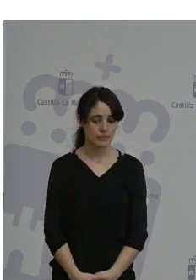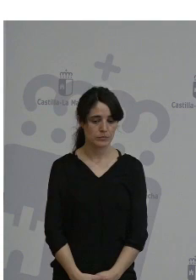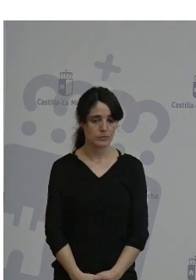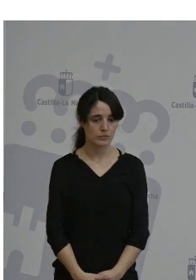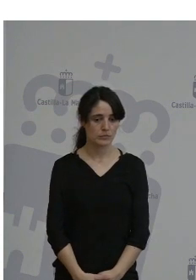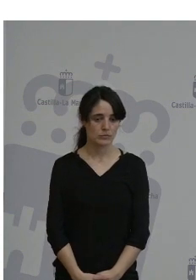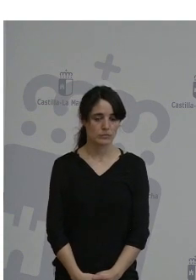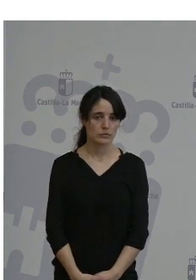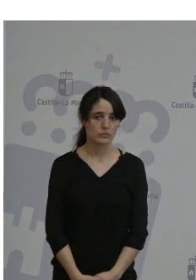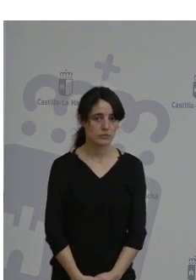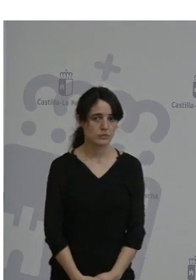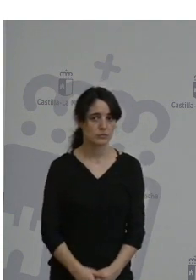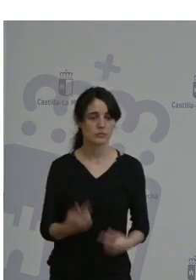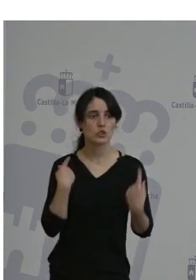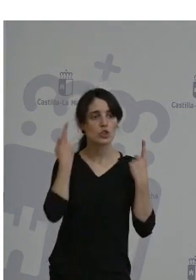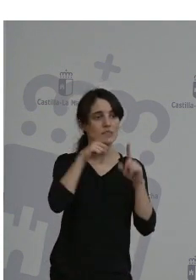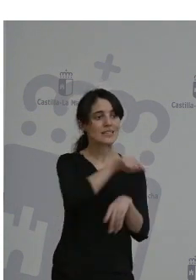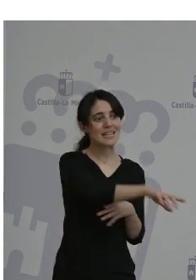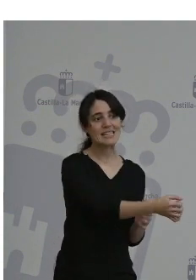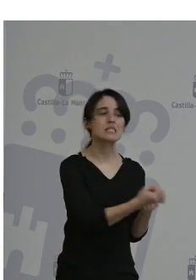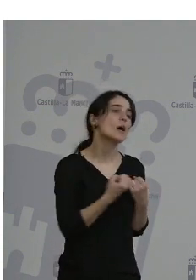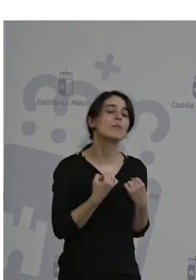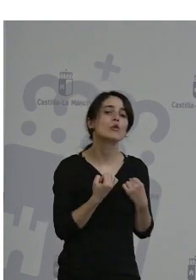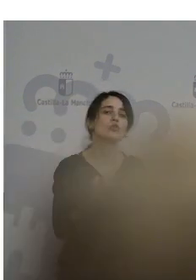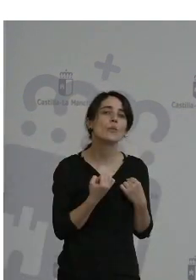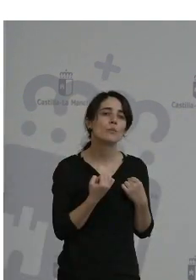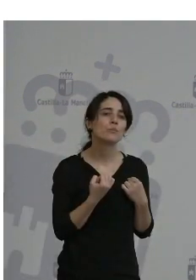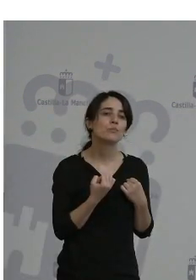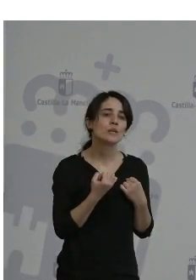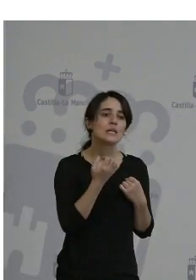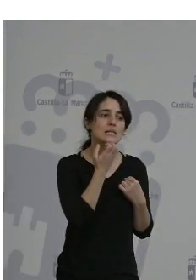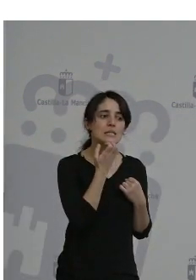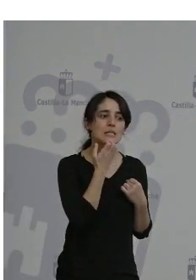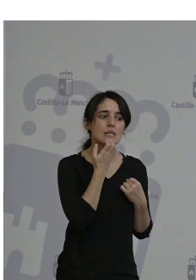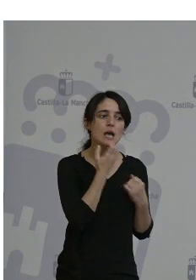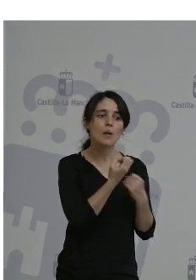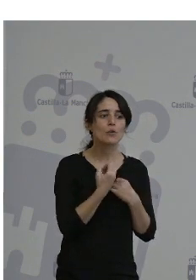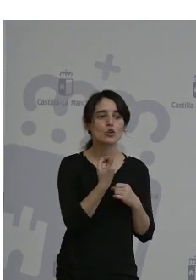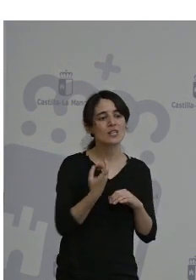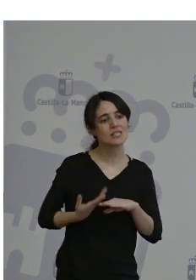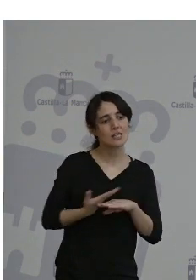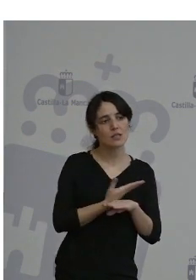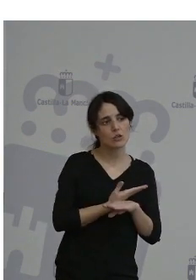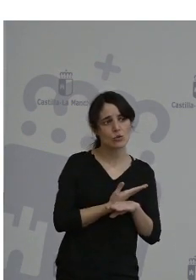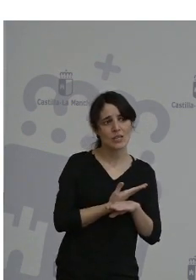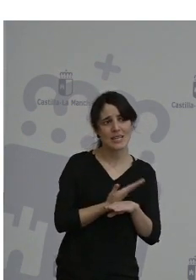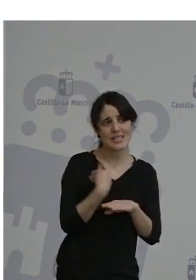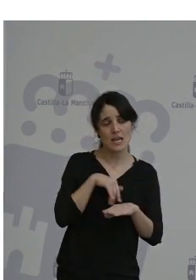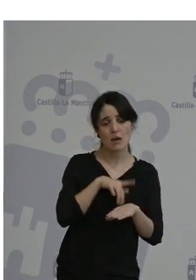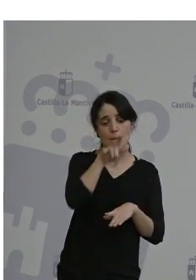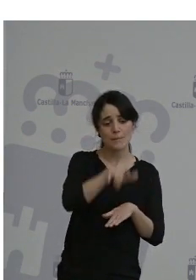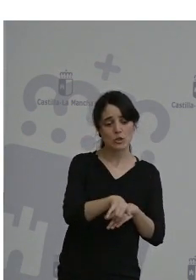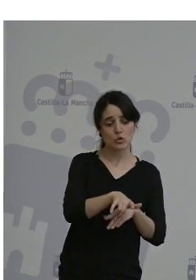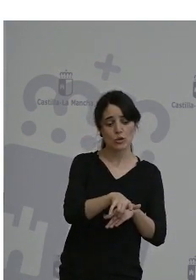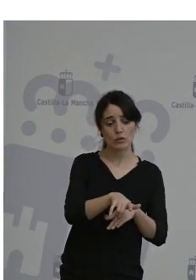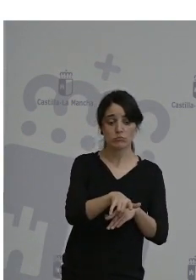Igualmente, me consta que este apoyo se ha prestado en aquellos casos en que el mismo ha sido requerido una vez que se ha producido la incorporación de la persona